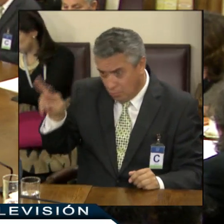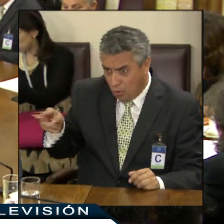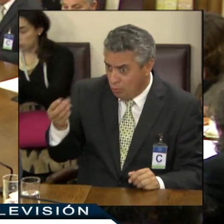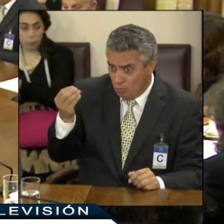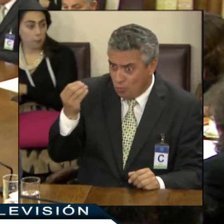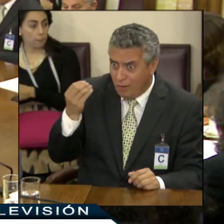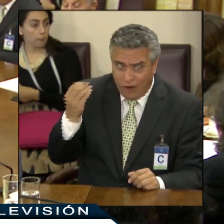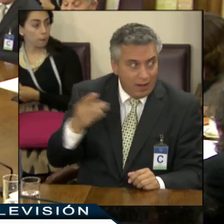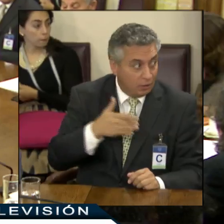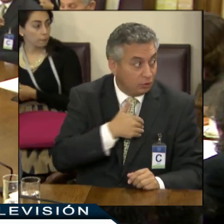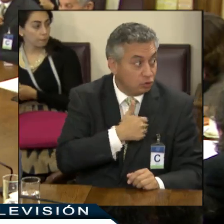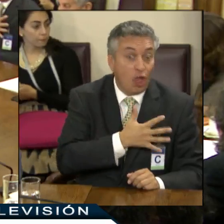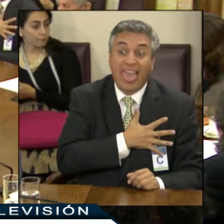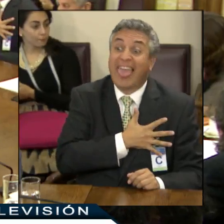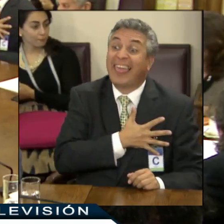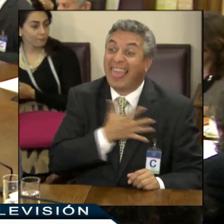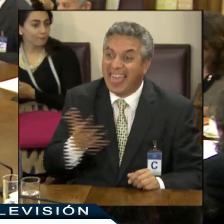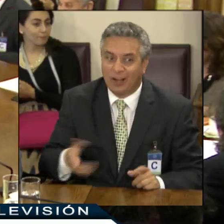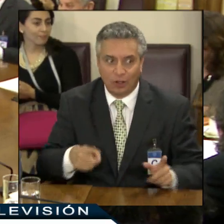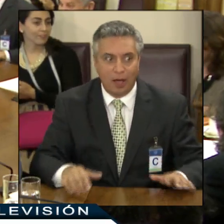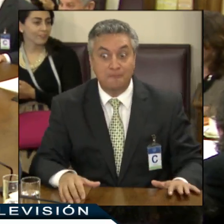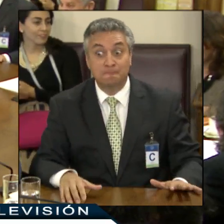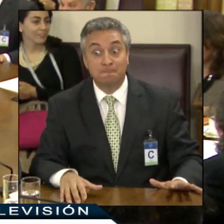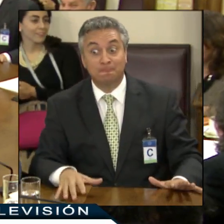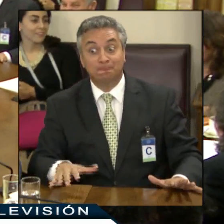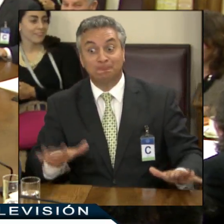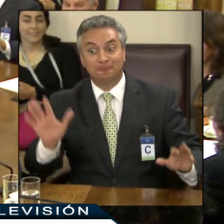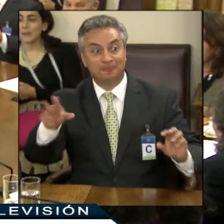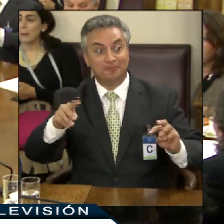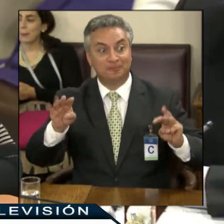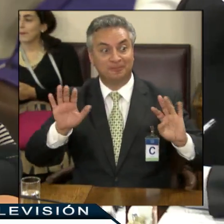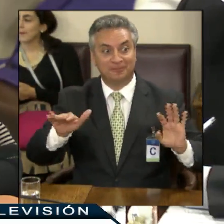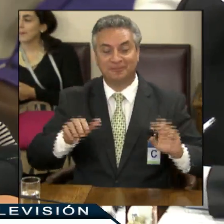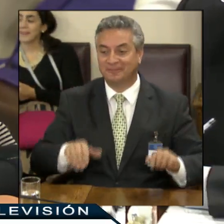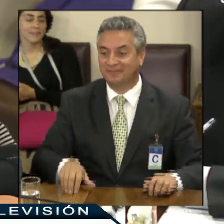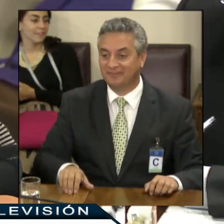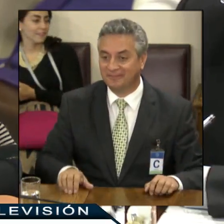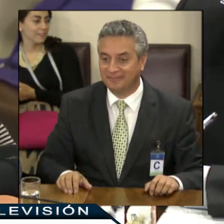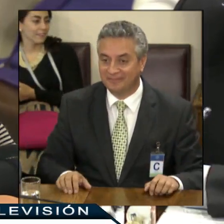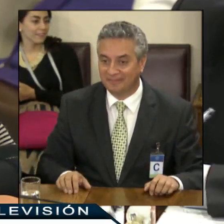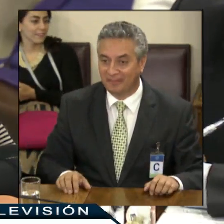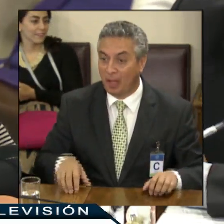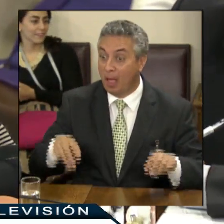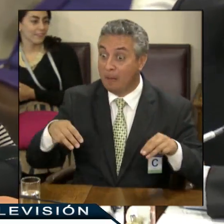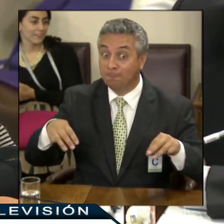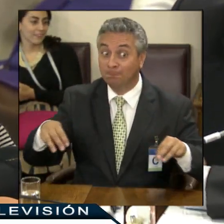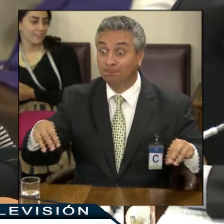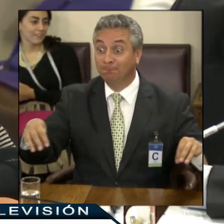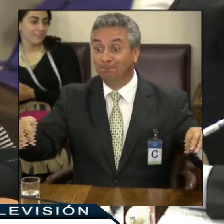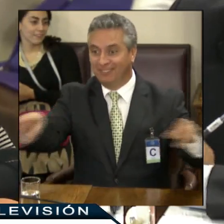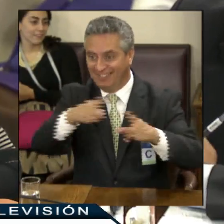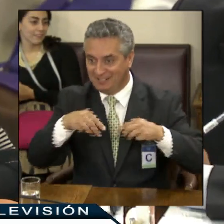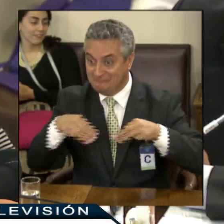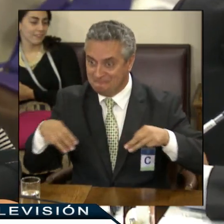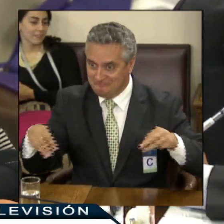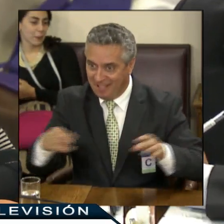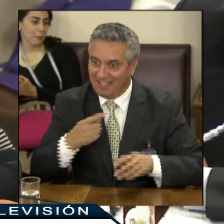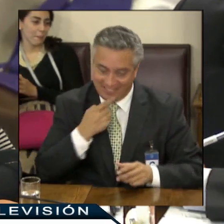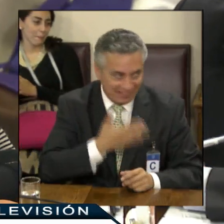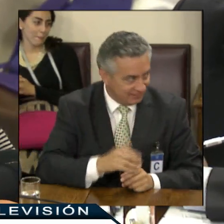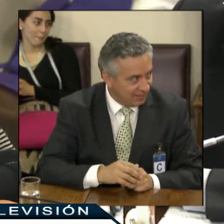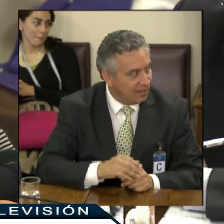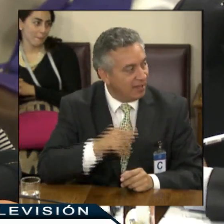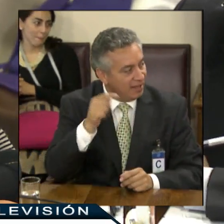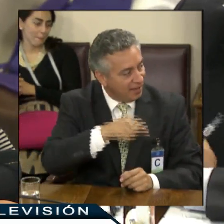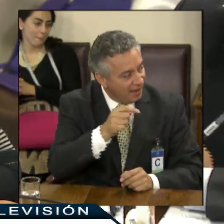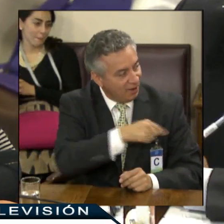quiero a él lo quiero a él le tengo le tengo no pero si es verdad Ah yo creo que yo creo que yo creo que yo